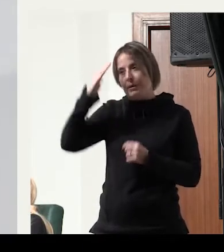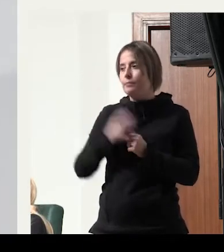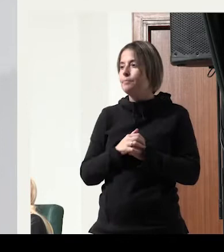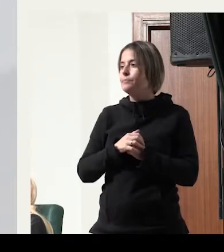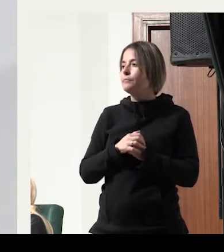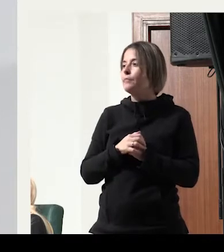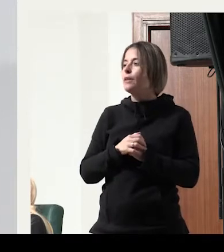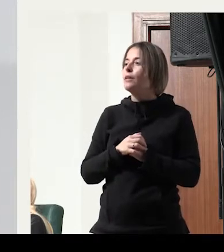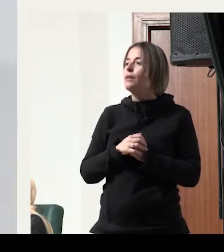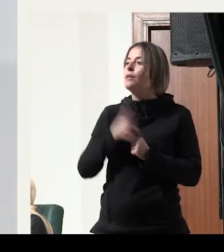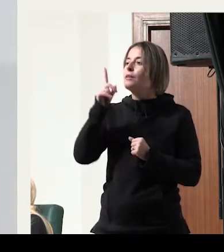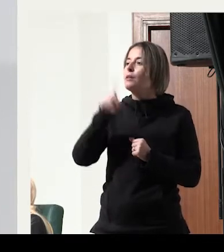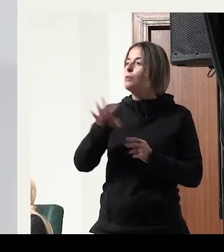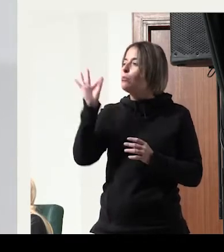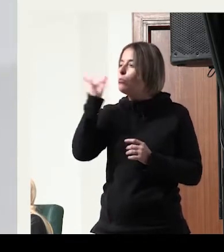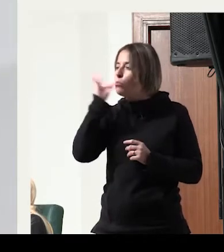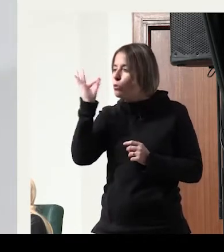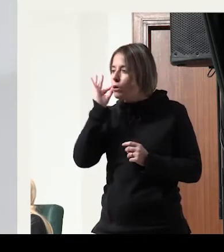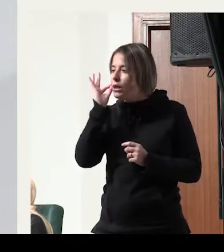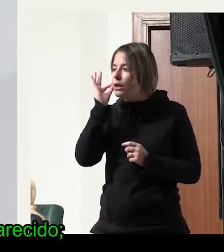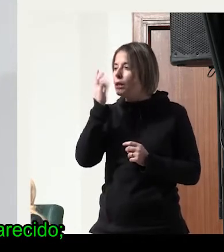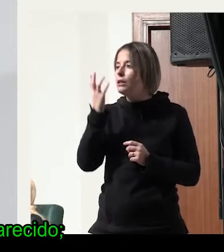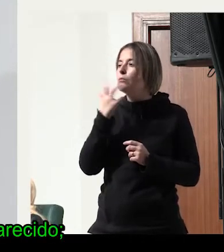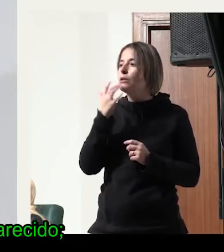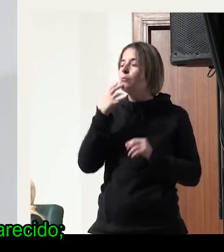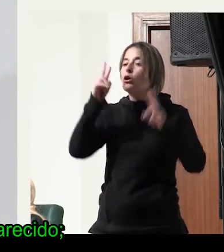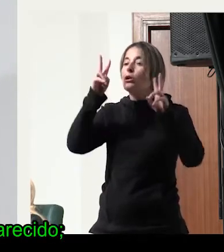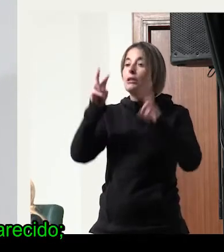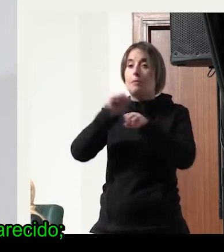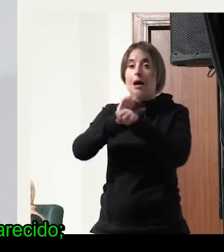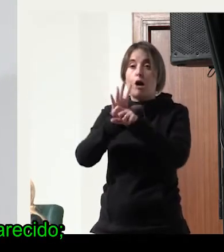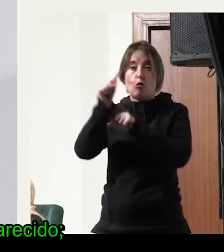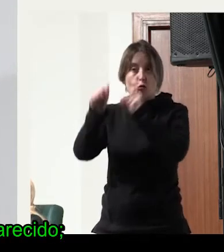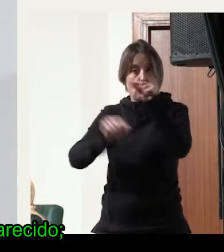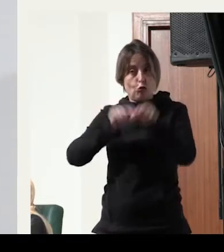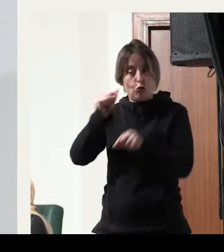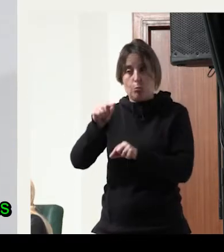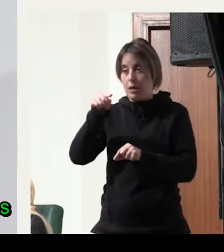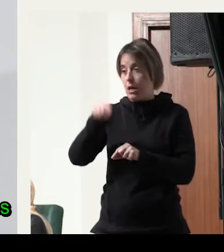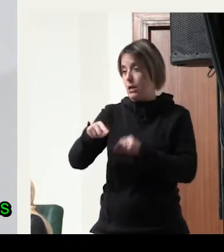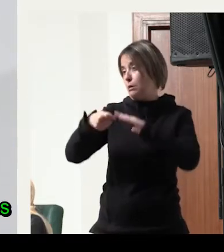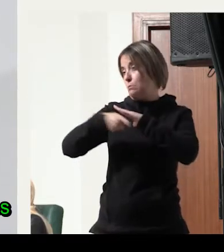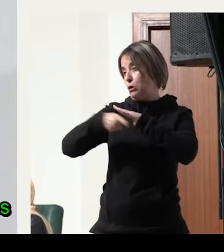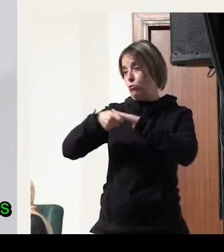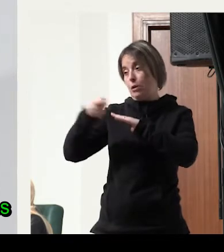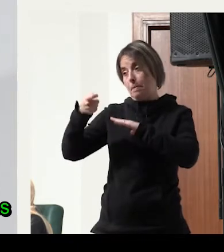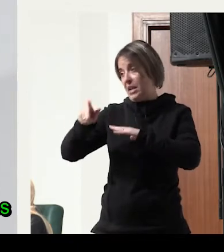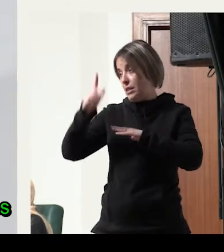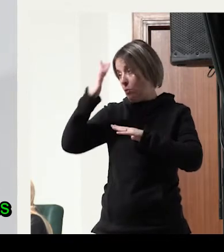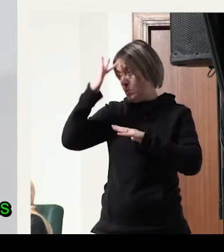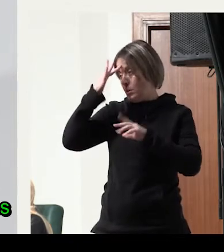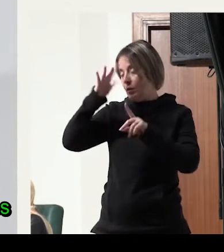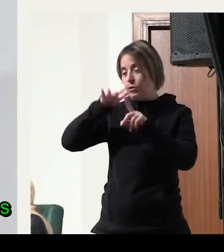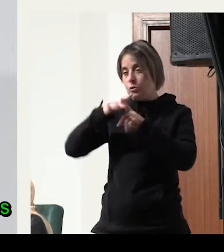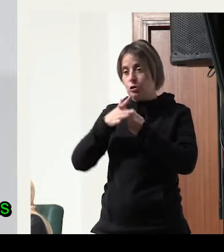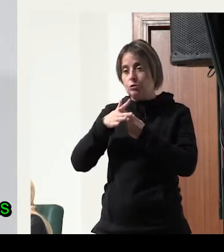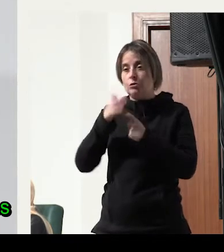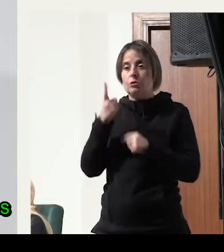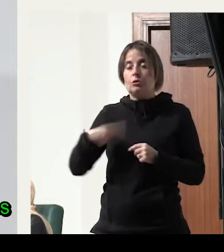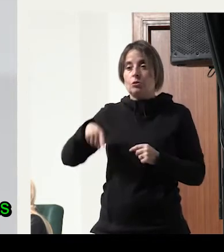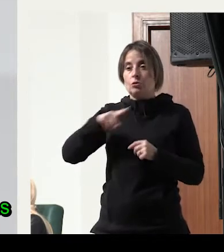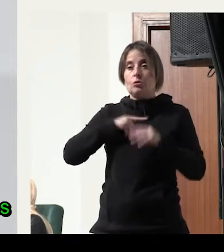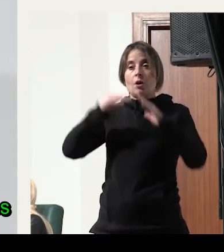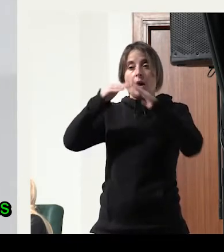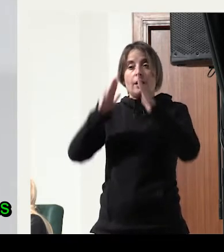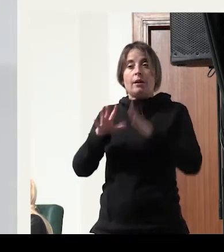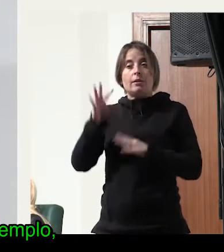muchas mujeres, por ejemplo, nosotras en el tema de la COVID, supongo que en Gasteiz ha sido parecido, desde la Casa de las Mujeres se